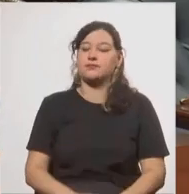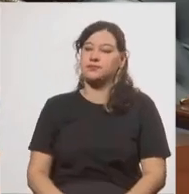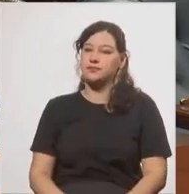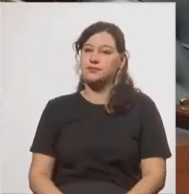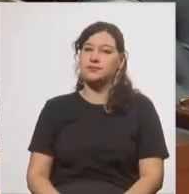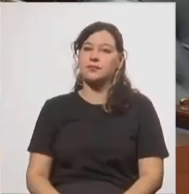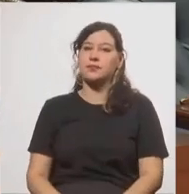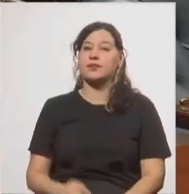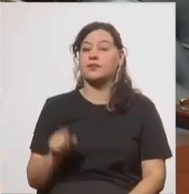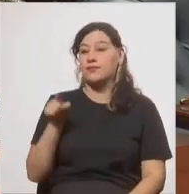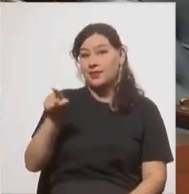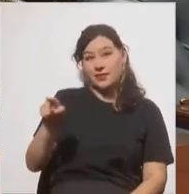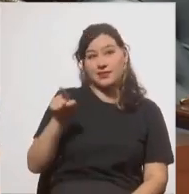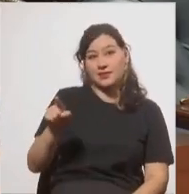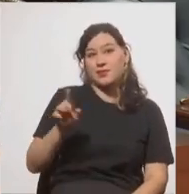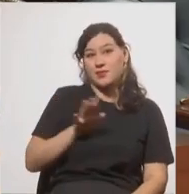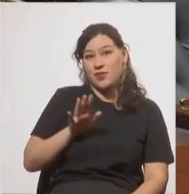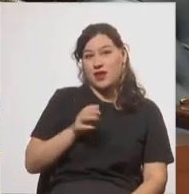En Azucena